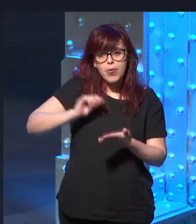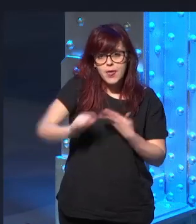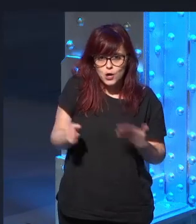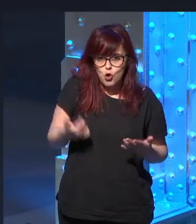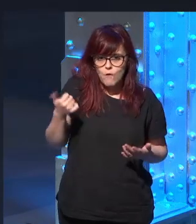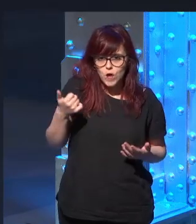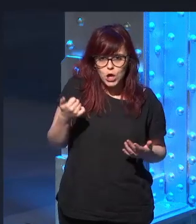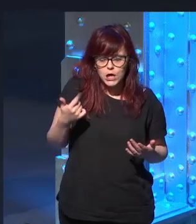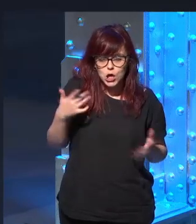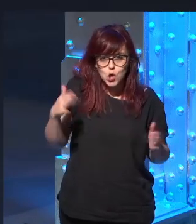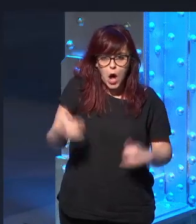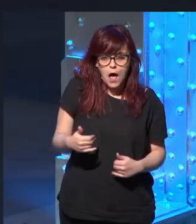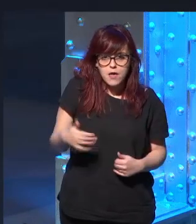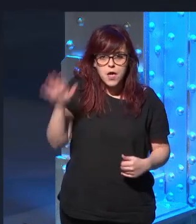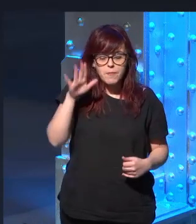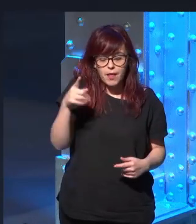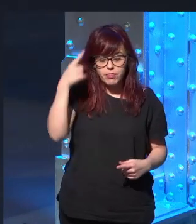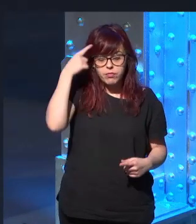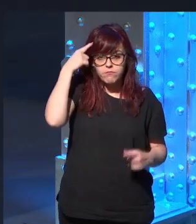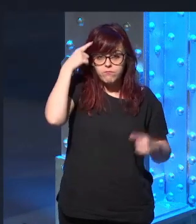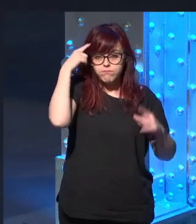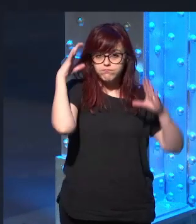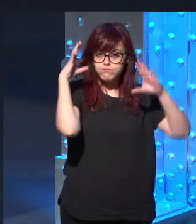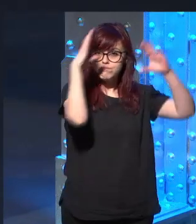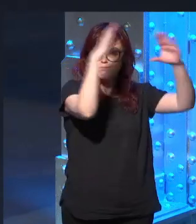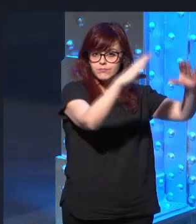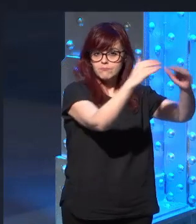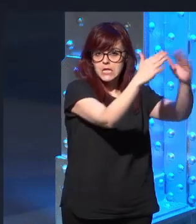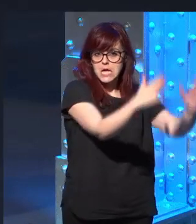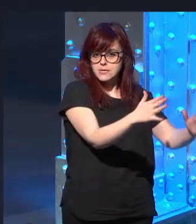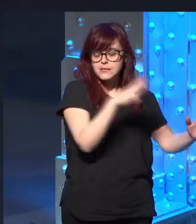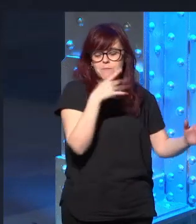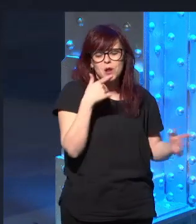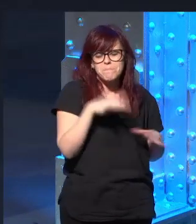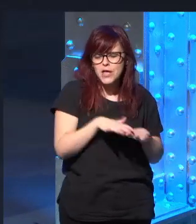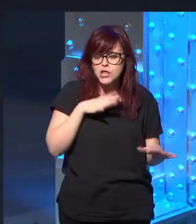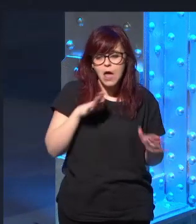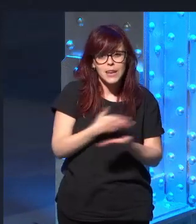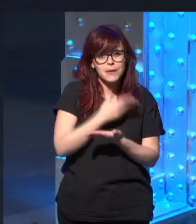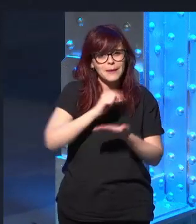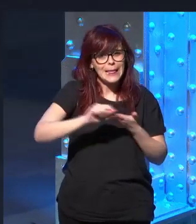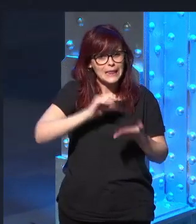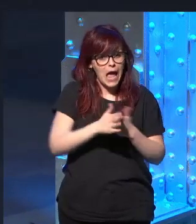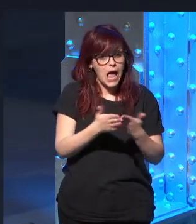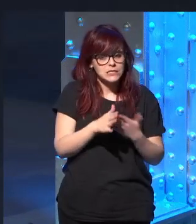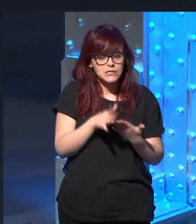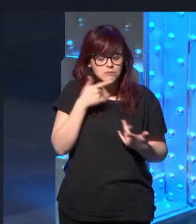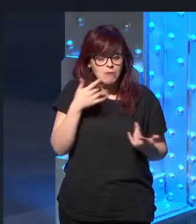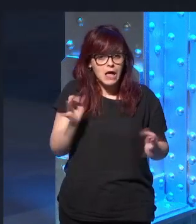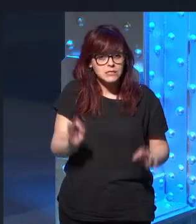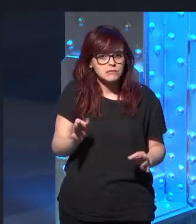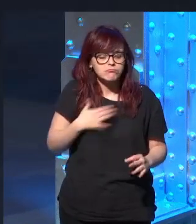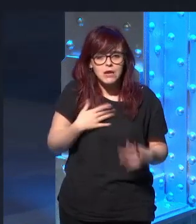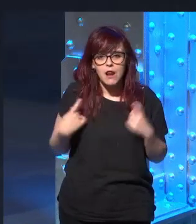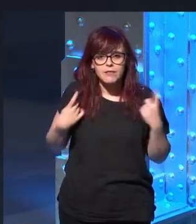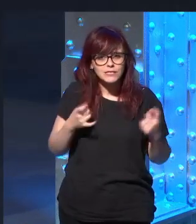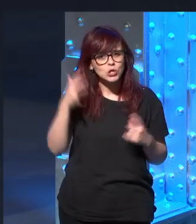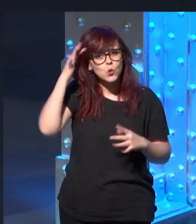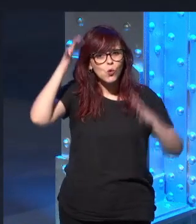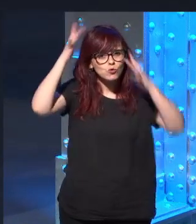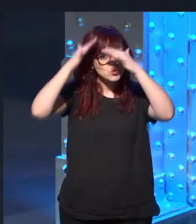boli, me he dejado la cabeza en casa. Y la mayoría de esas libretas no salen a la luz. Soy una persona que